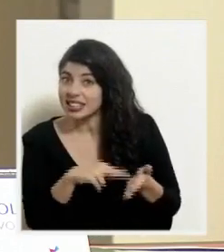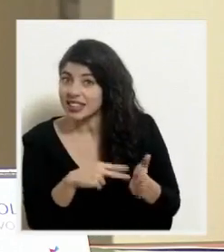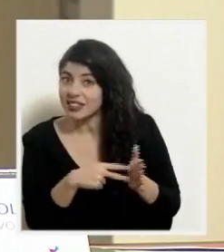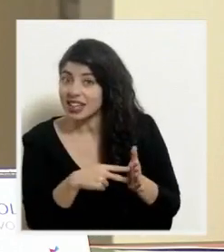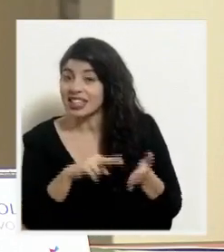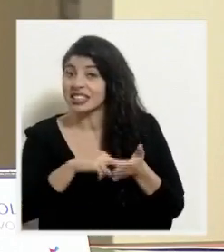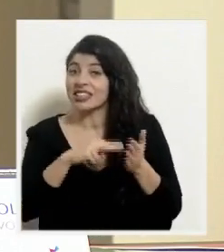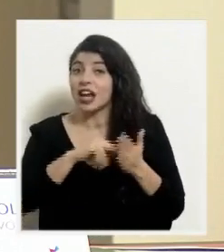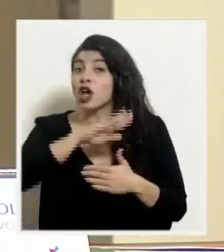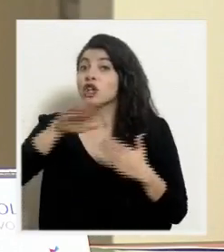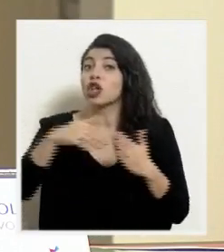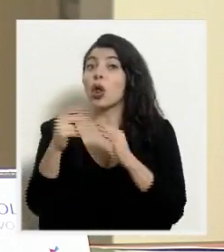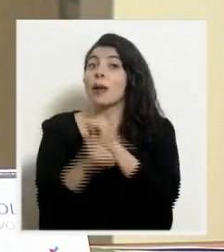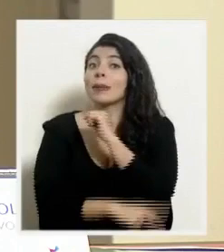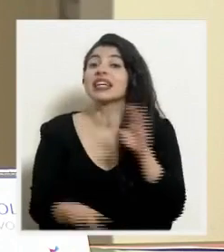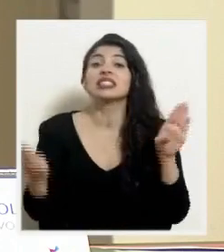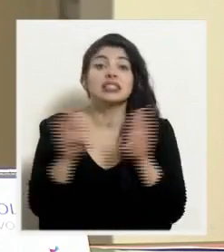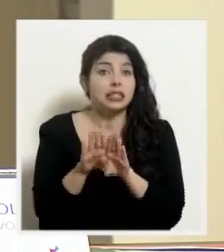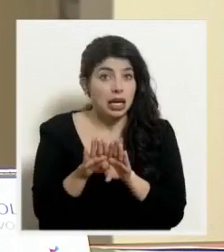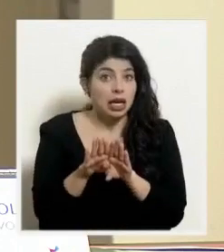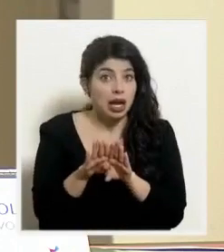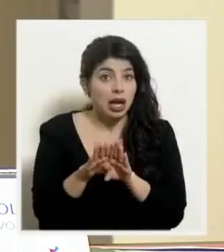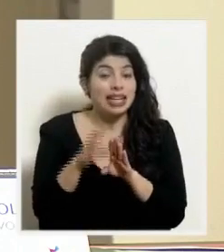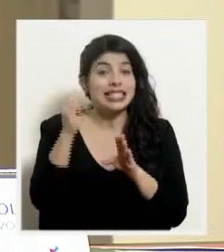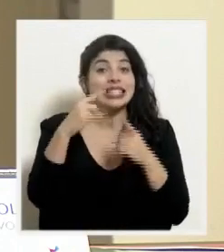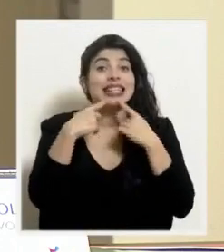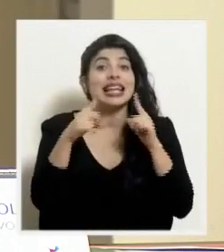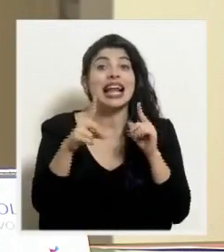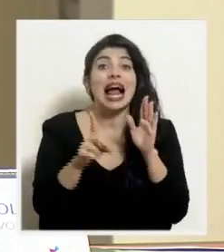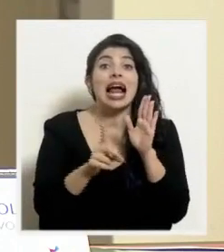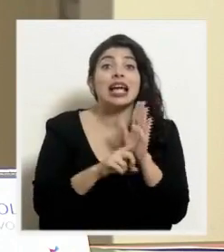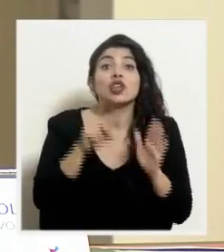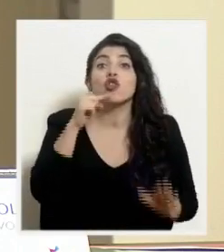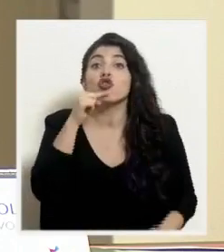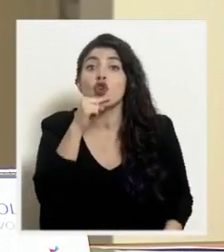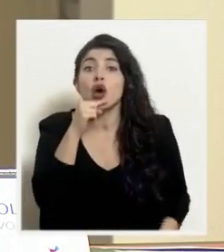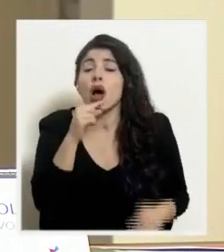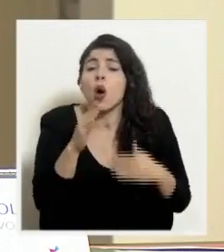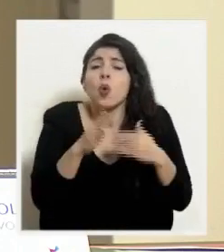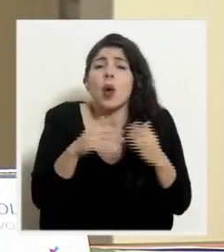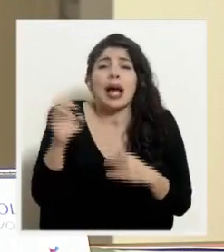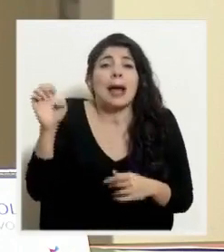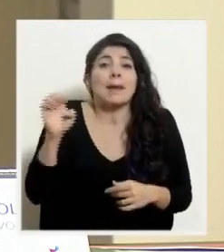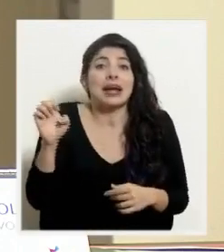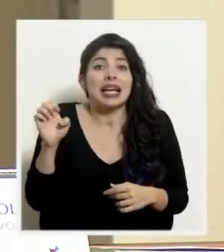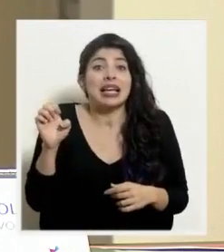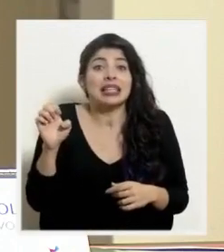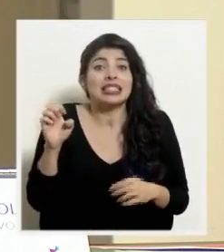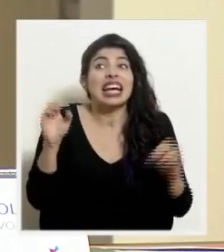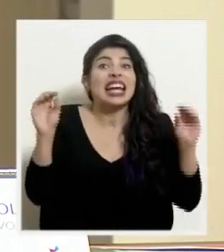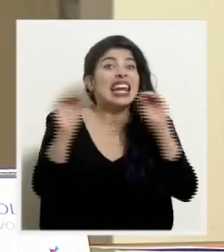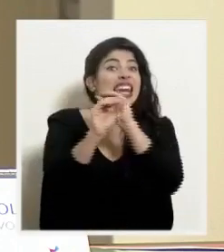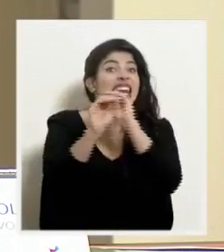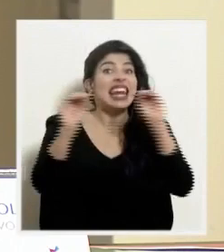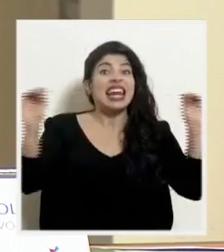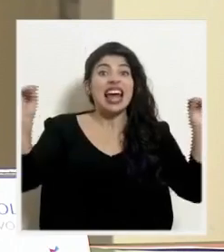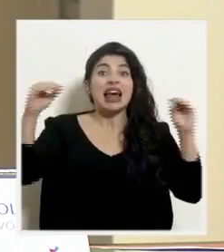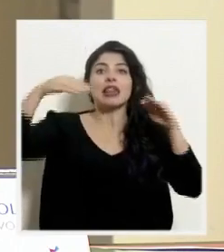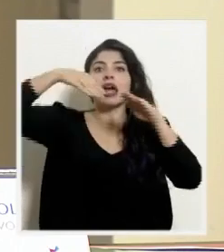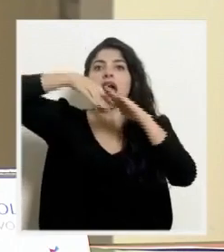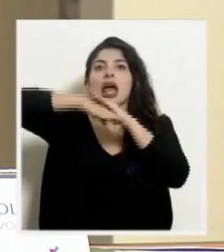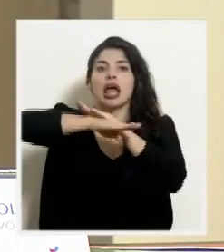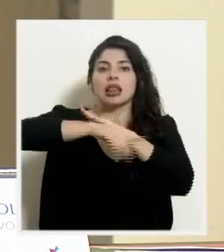cerrar el país. Cuando declaramos una alerta roja por cualquier emergencia, nadie puede entrar a la zona de